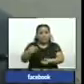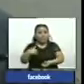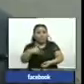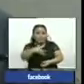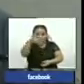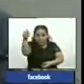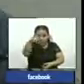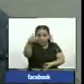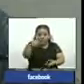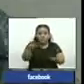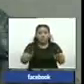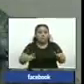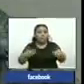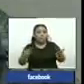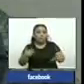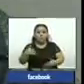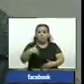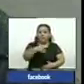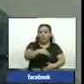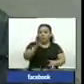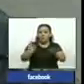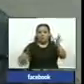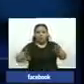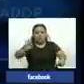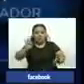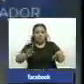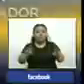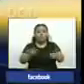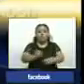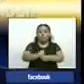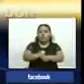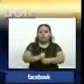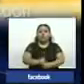Educación y del Ministerio de Justicia y Seguridad.